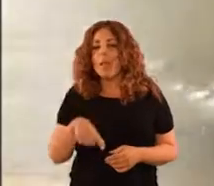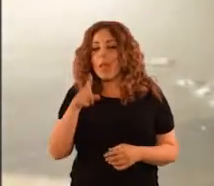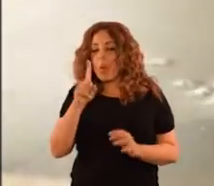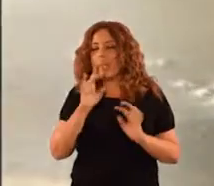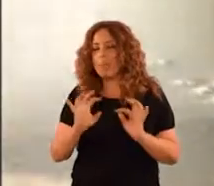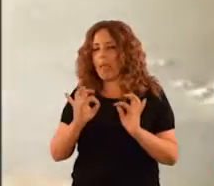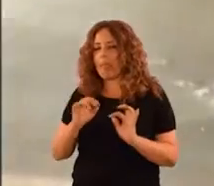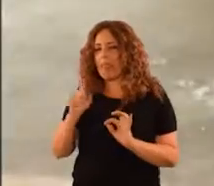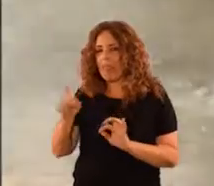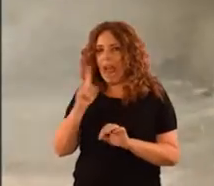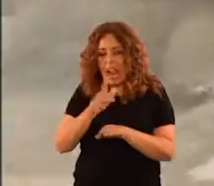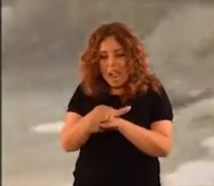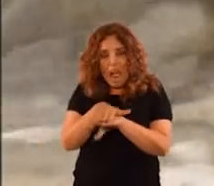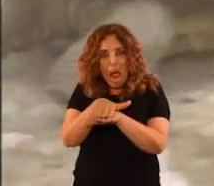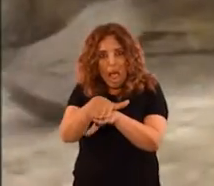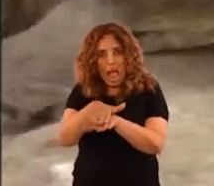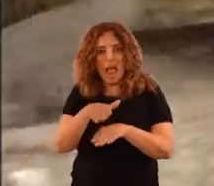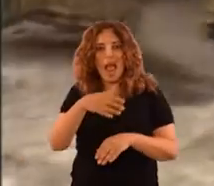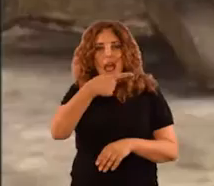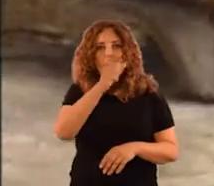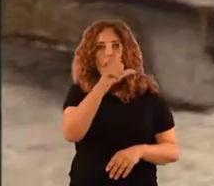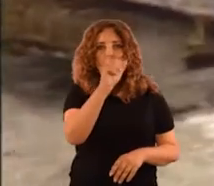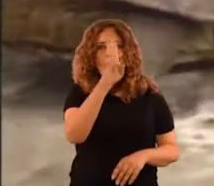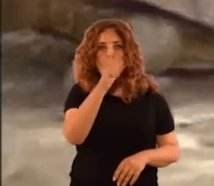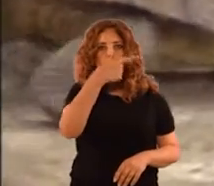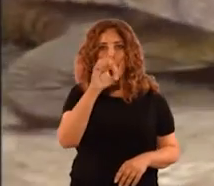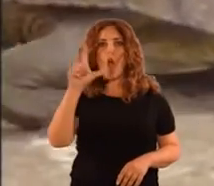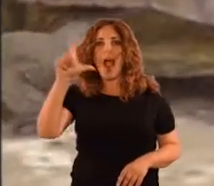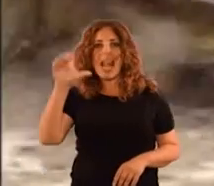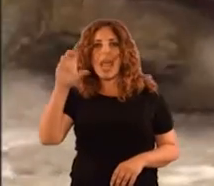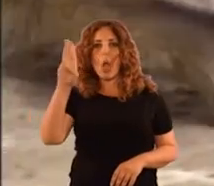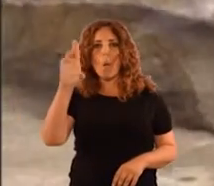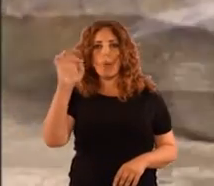y un predador acuático, el galápago leproso.